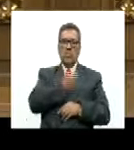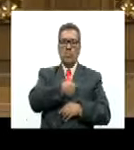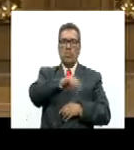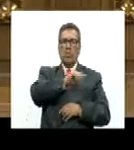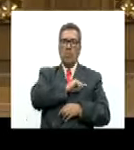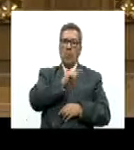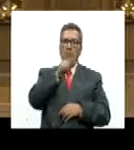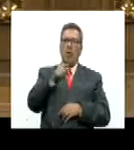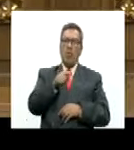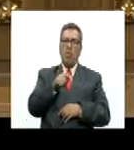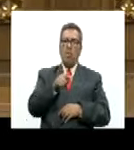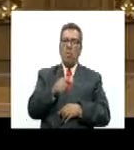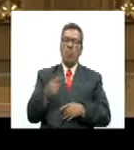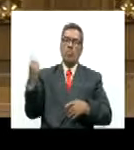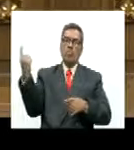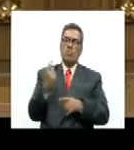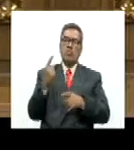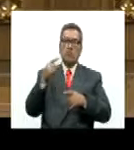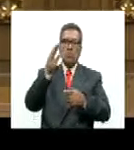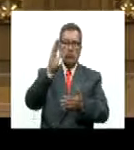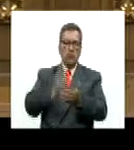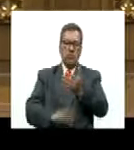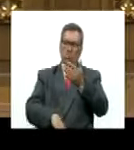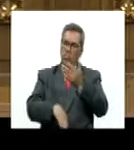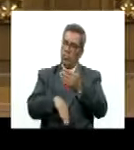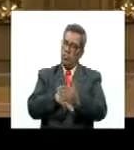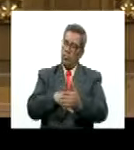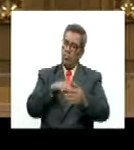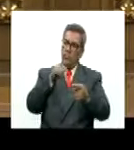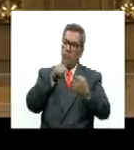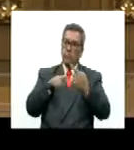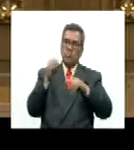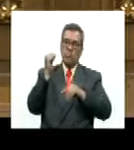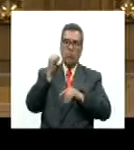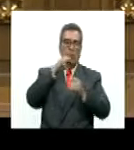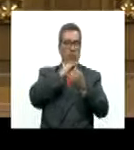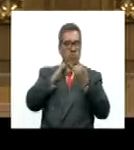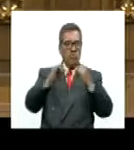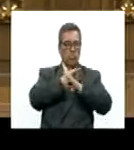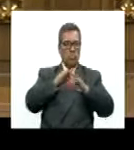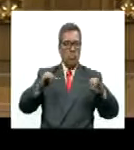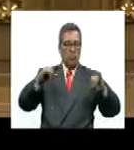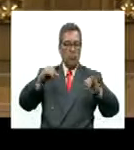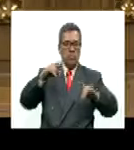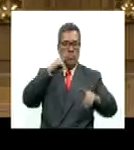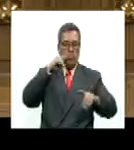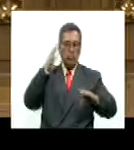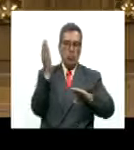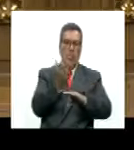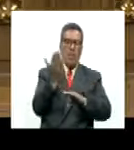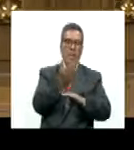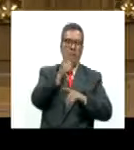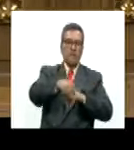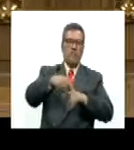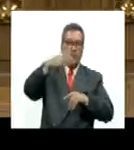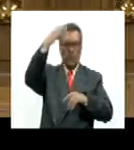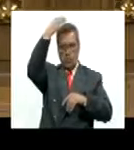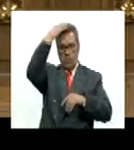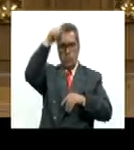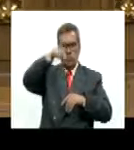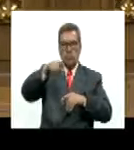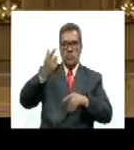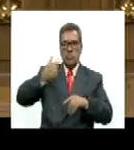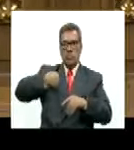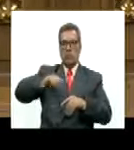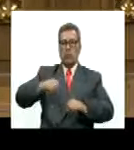españoles mordieron el polvo de la derrota que puso fin a su régimen colonial. Por lo tanto, tenemos